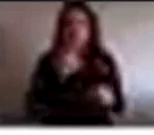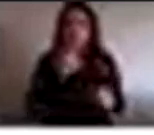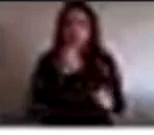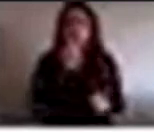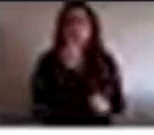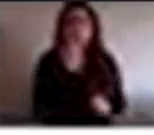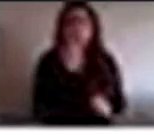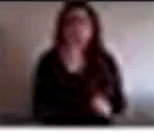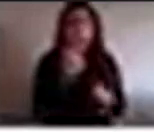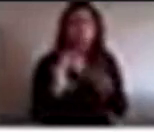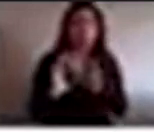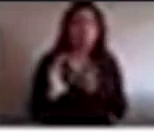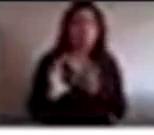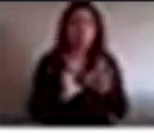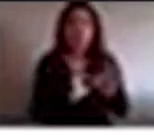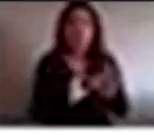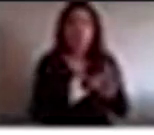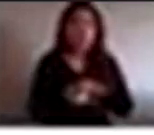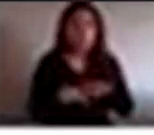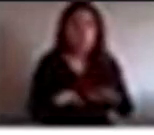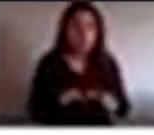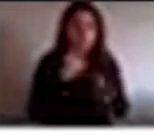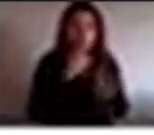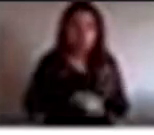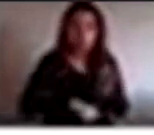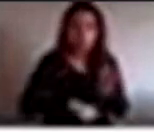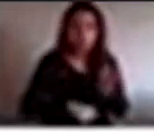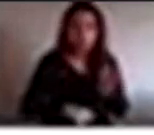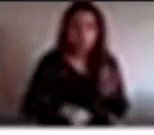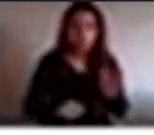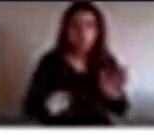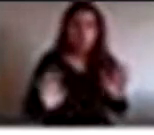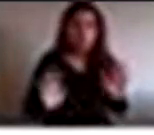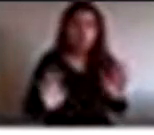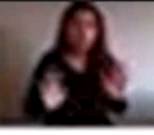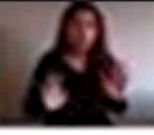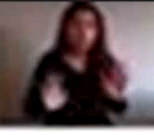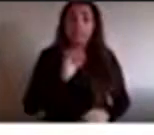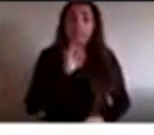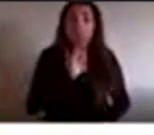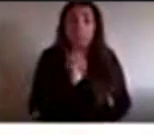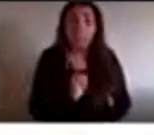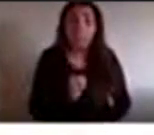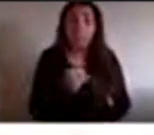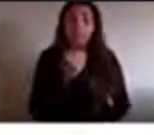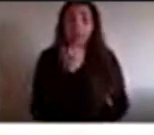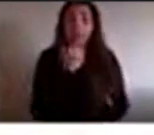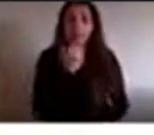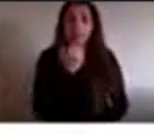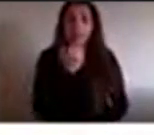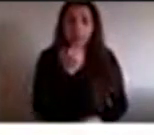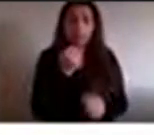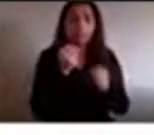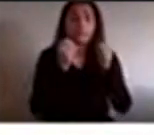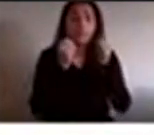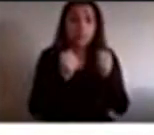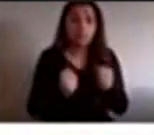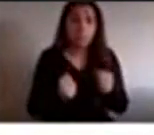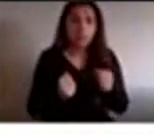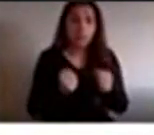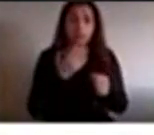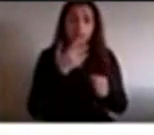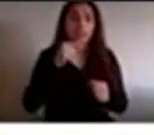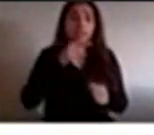del contrato de trabajo de personas con discapacidad, por lo tanto se aplicaría plenamente lo que establece el Código del Trabajo en la materia y